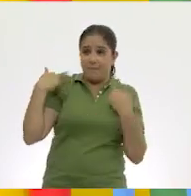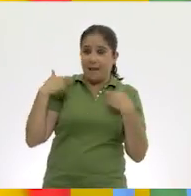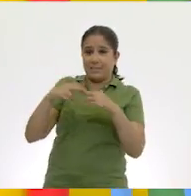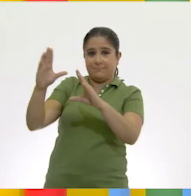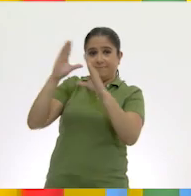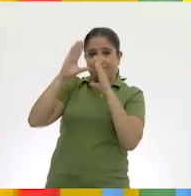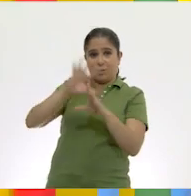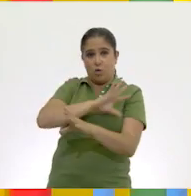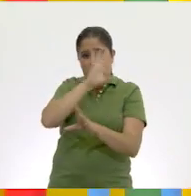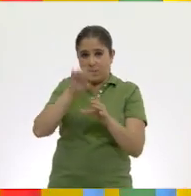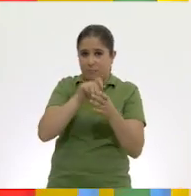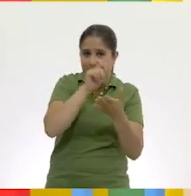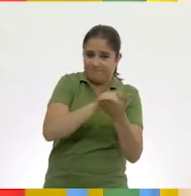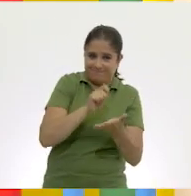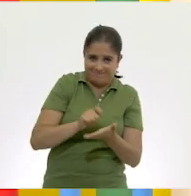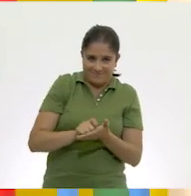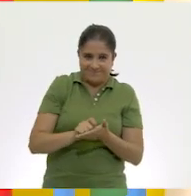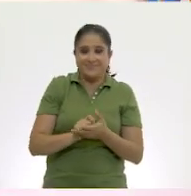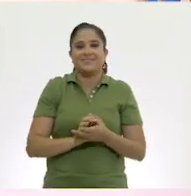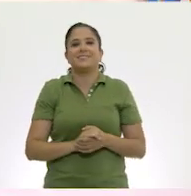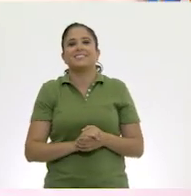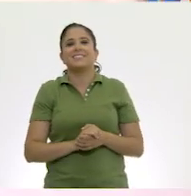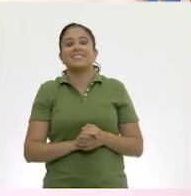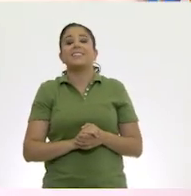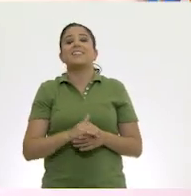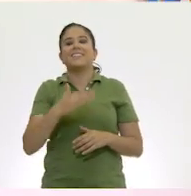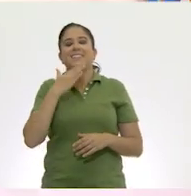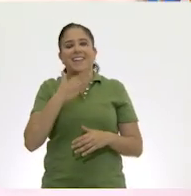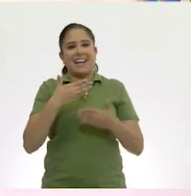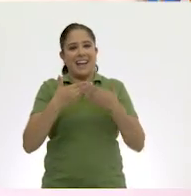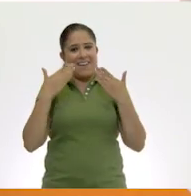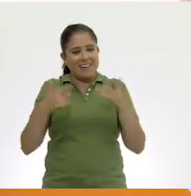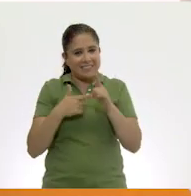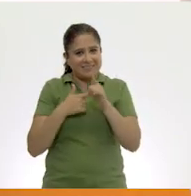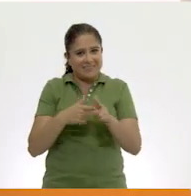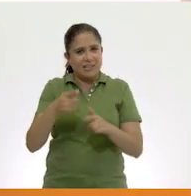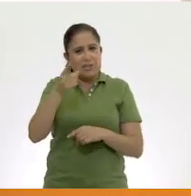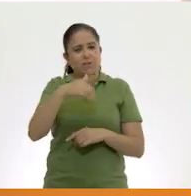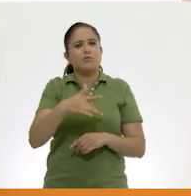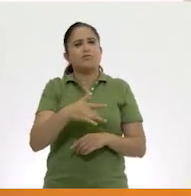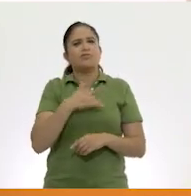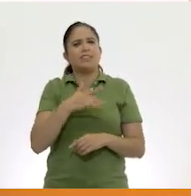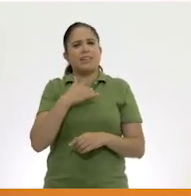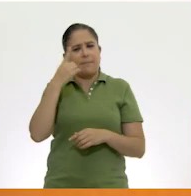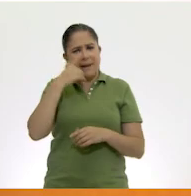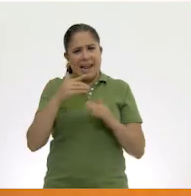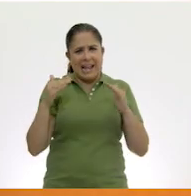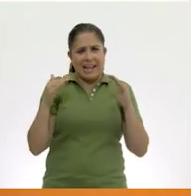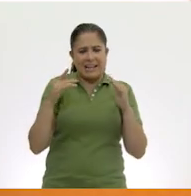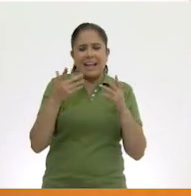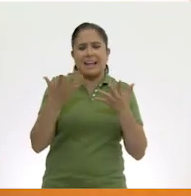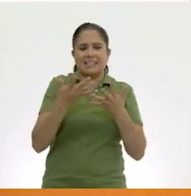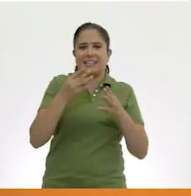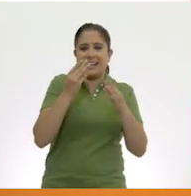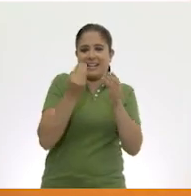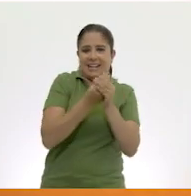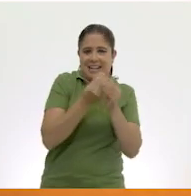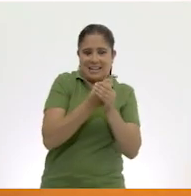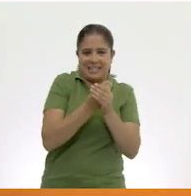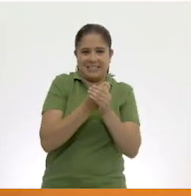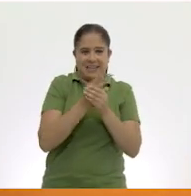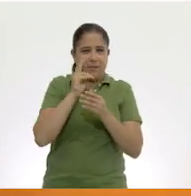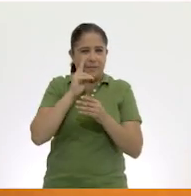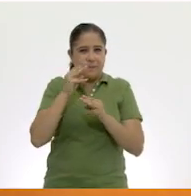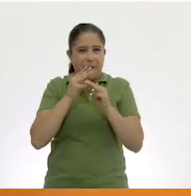leen muy bien pues qué les parece si empezamos a desarrollar nuestra clase con un material que tenemos en el